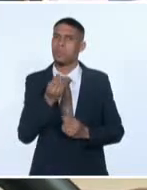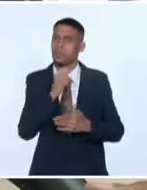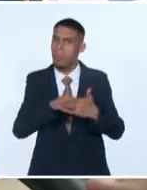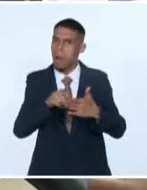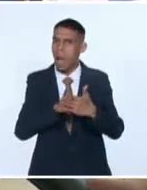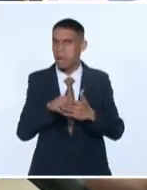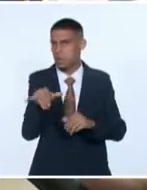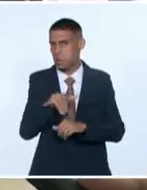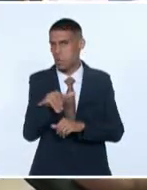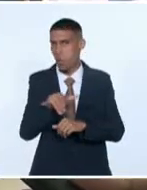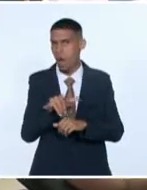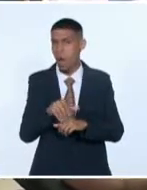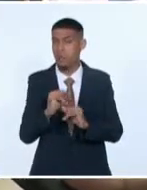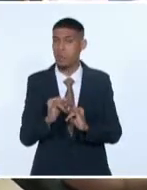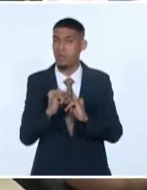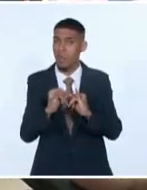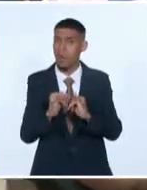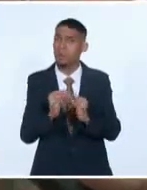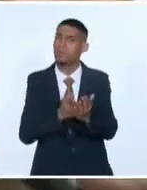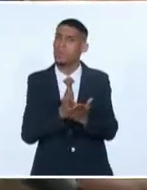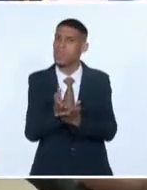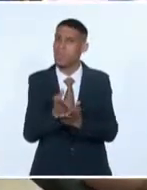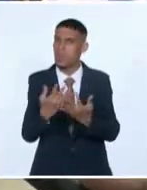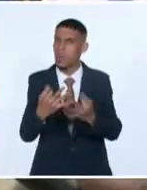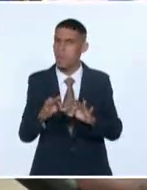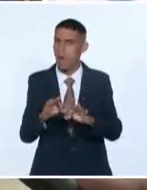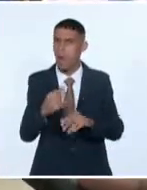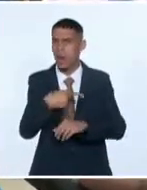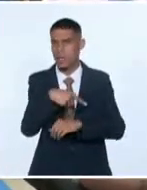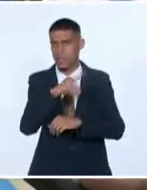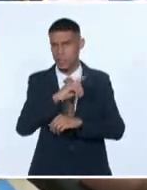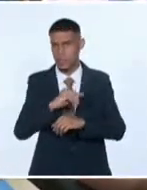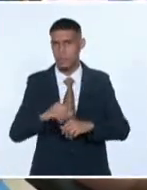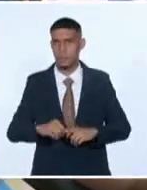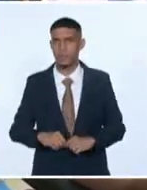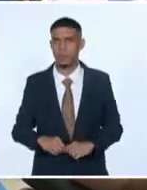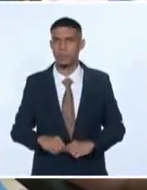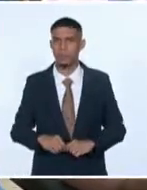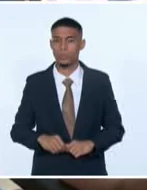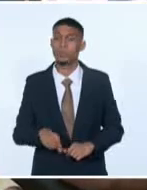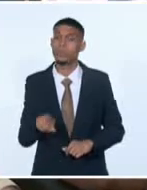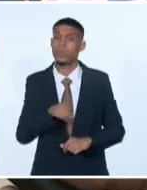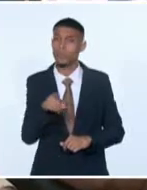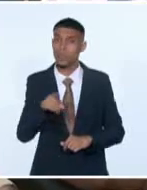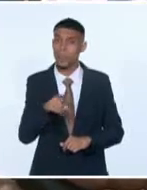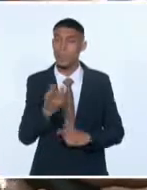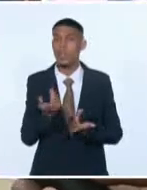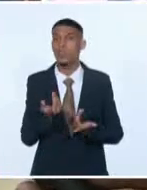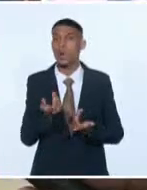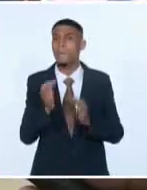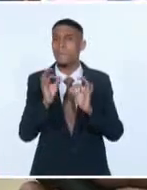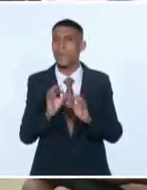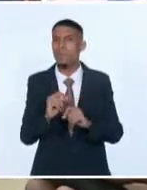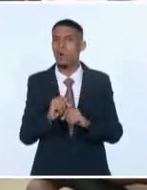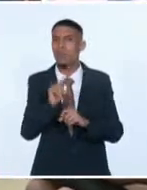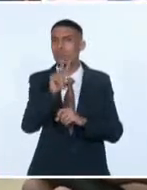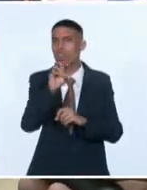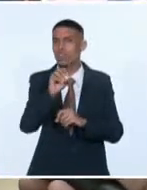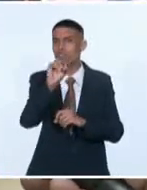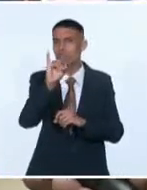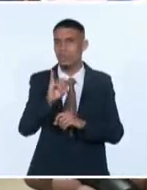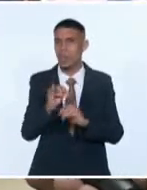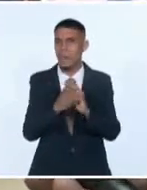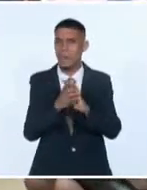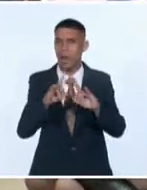estimando que la demanda se mantenga similar a la del día de ayer. Eso da un déficit de 206 megawatts con una afectación al servicio